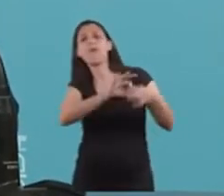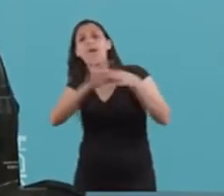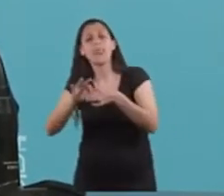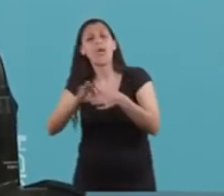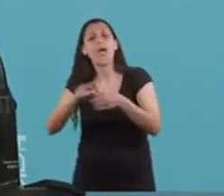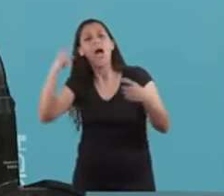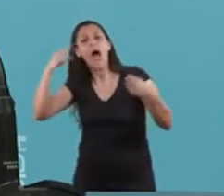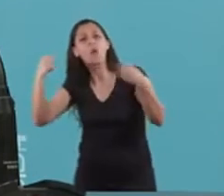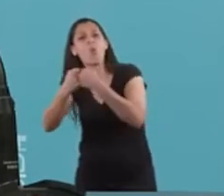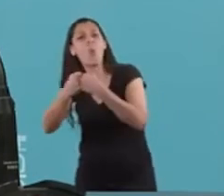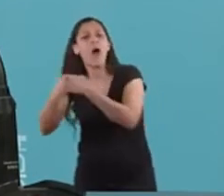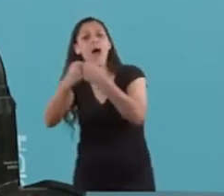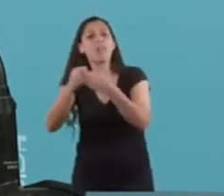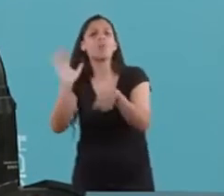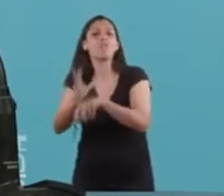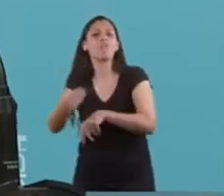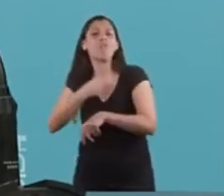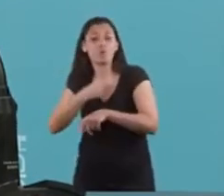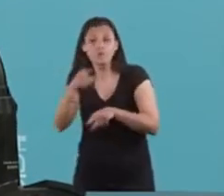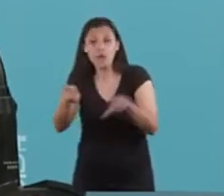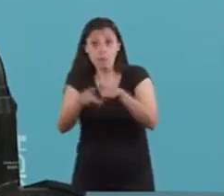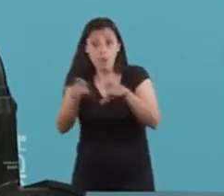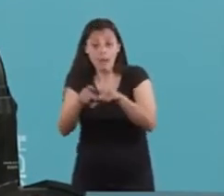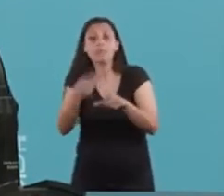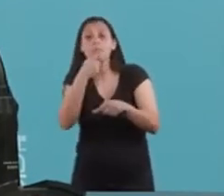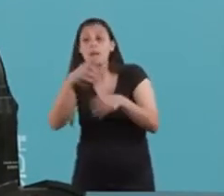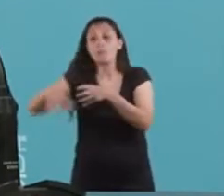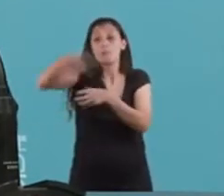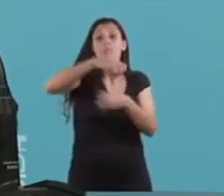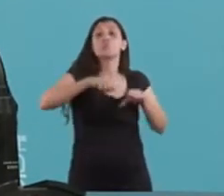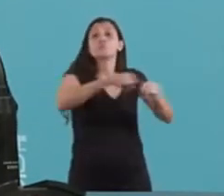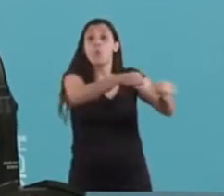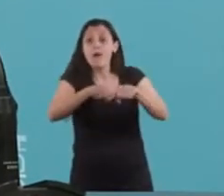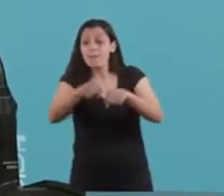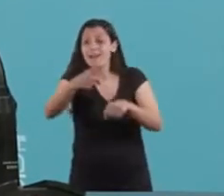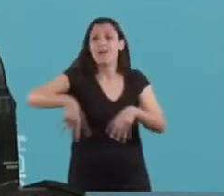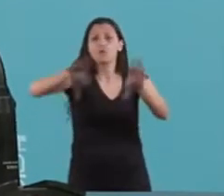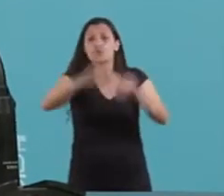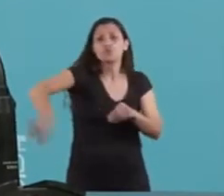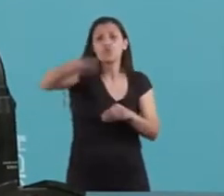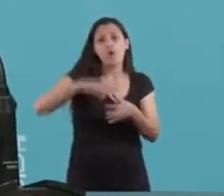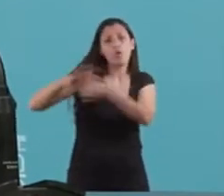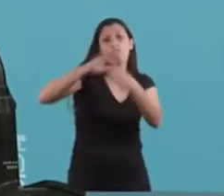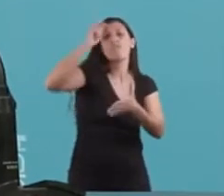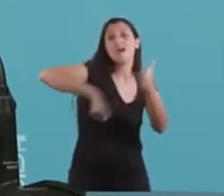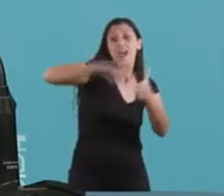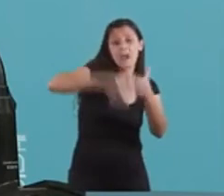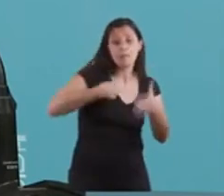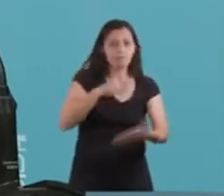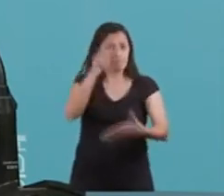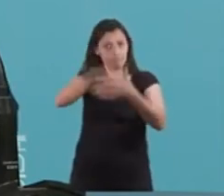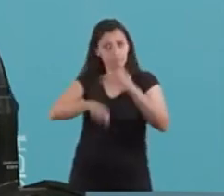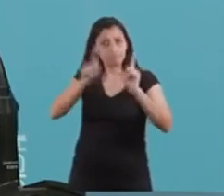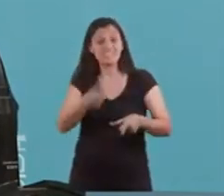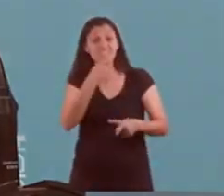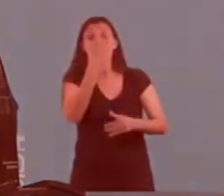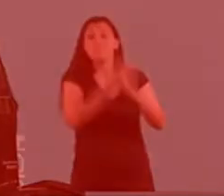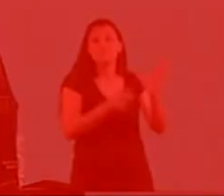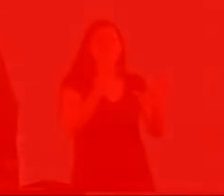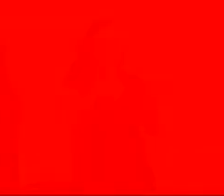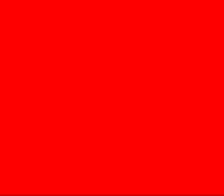donde las los supermercados los firman nosotros los firmamos y el incumplimiento está previsto para ser